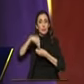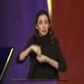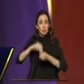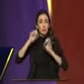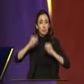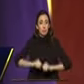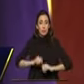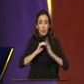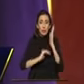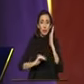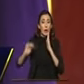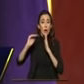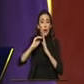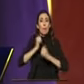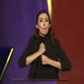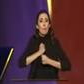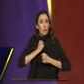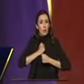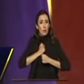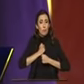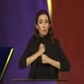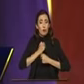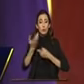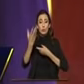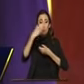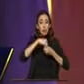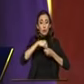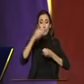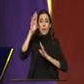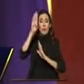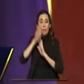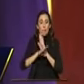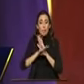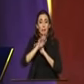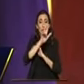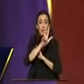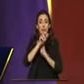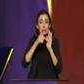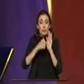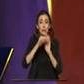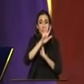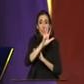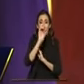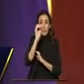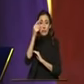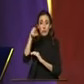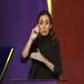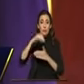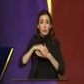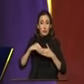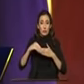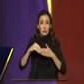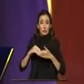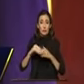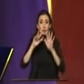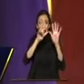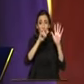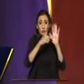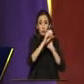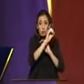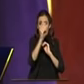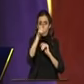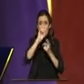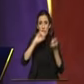el incremento de ingresos propios, conseguimos bajarlo a la meta de 3.500 millones de dólares, de 8.000 millones